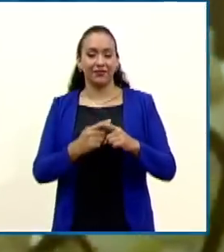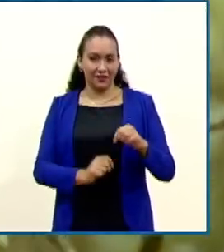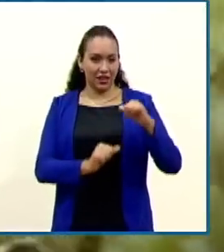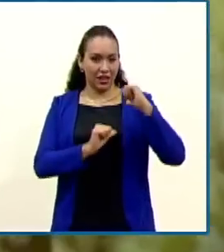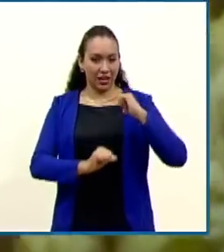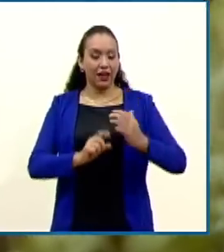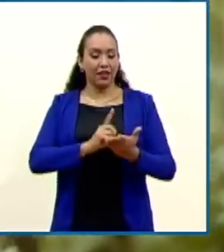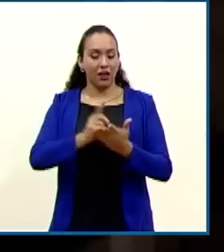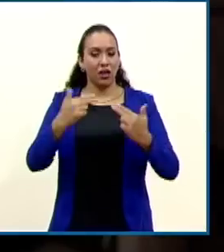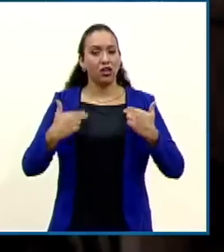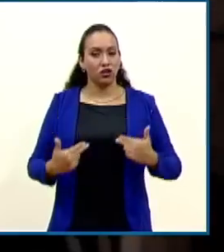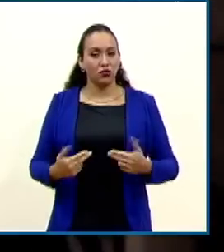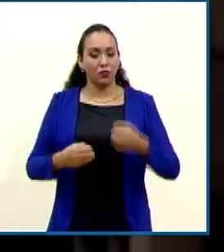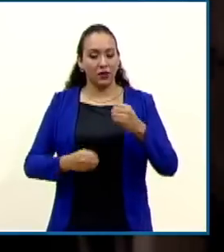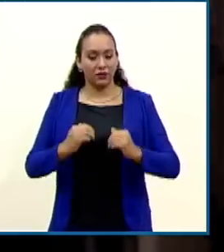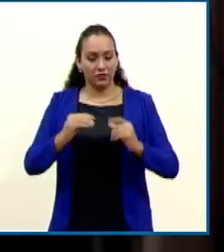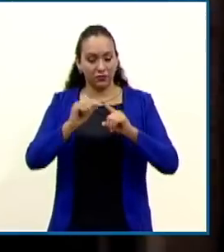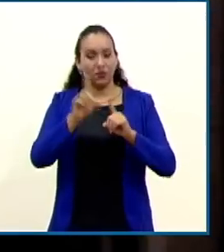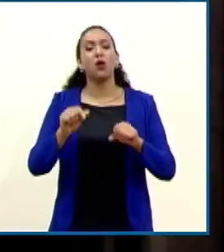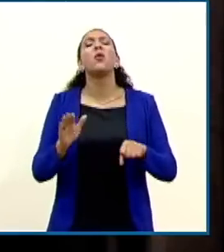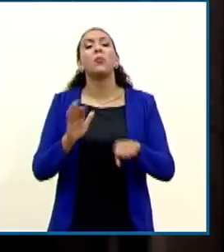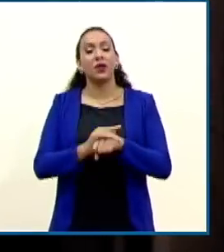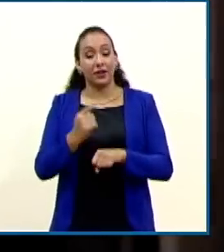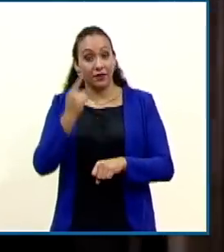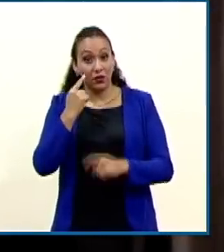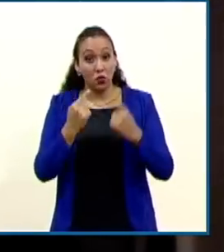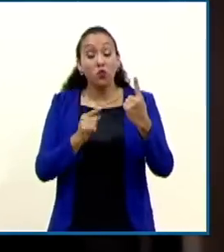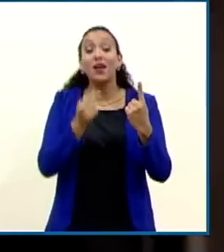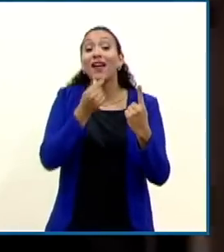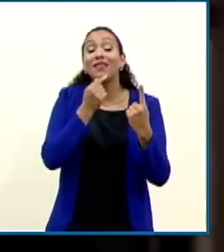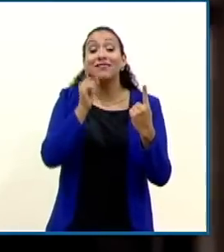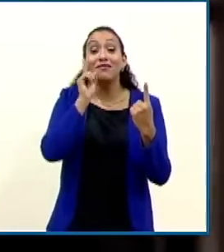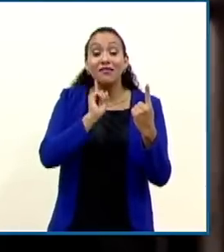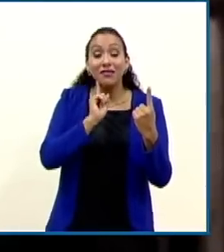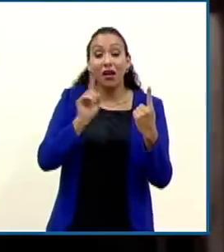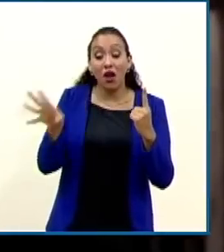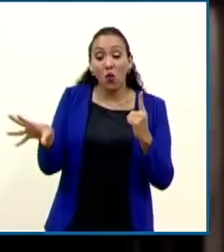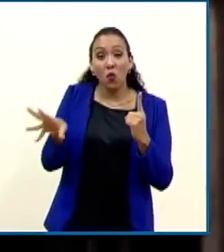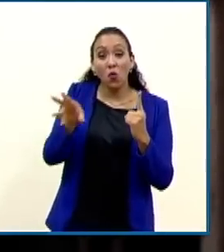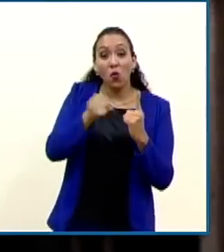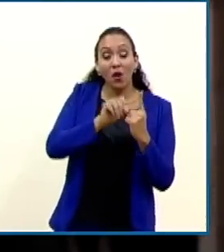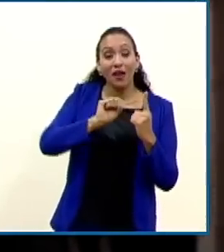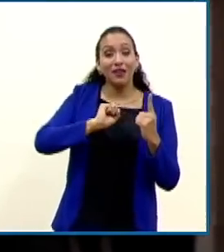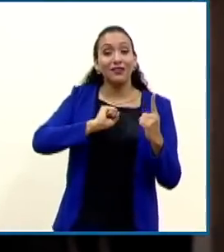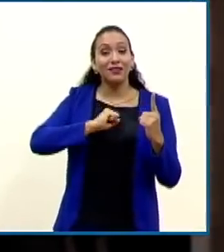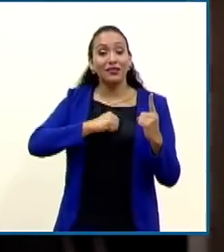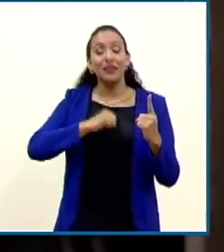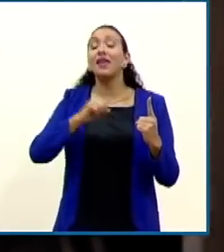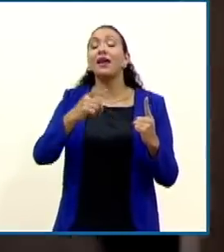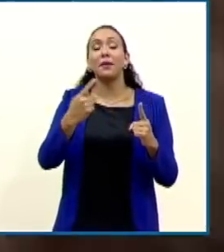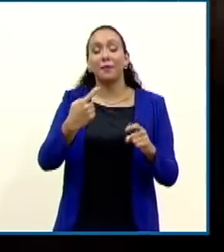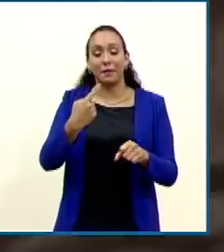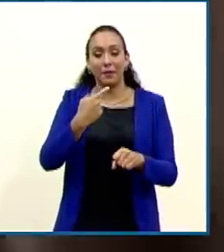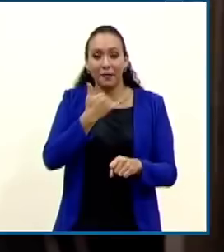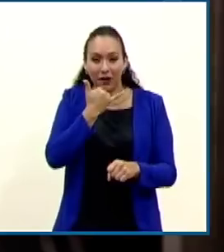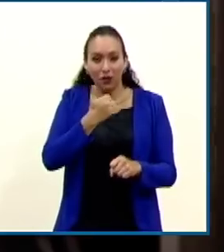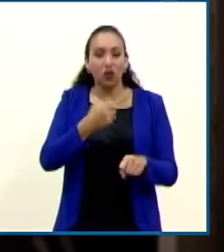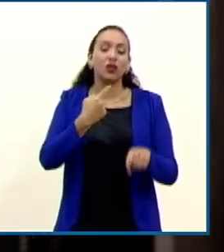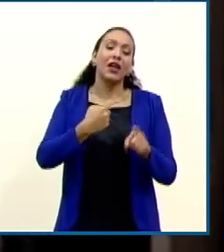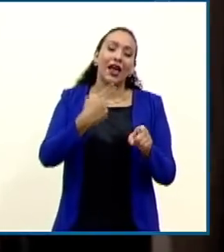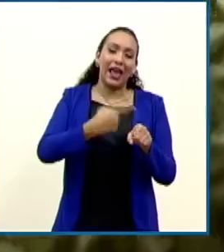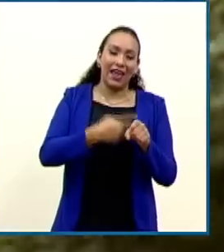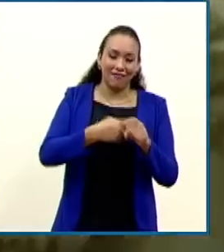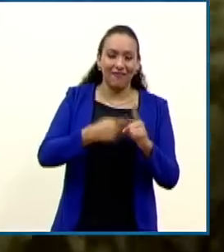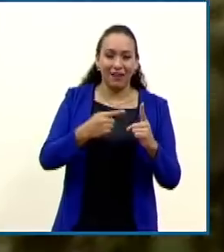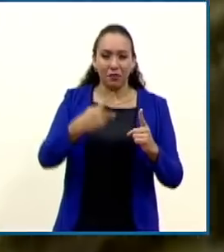Corte, al analizar el caso de una menor que fue contagiada del virus del papiloma humano por su padre. La Corte Interamericana